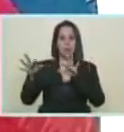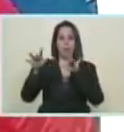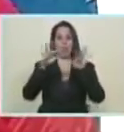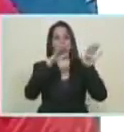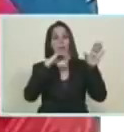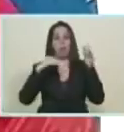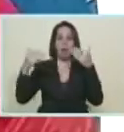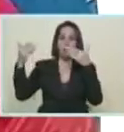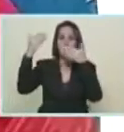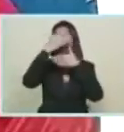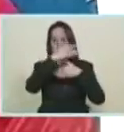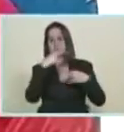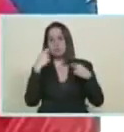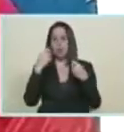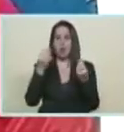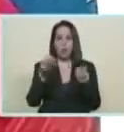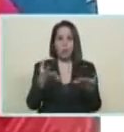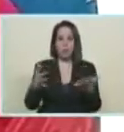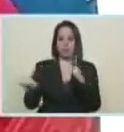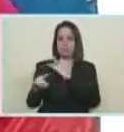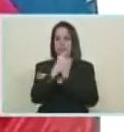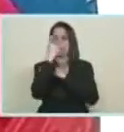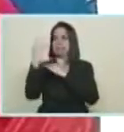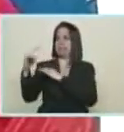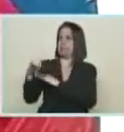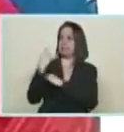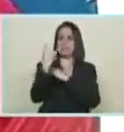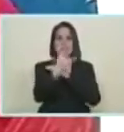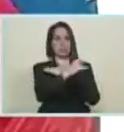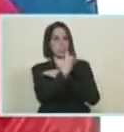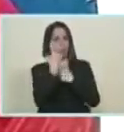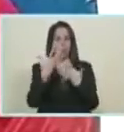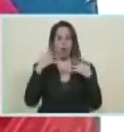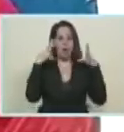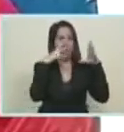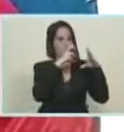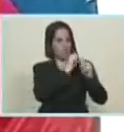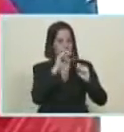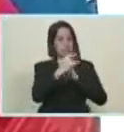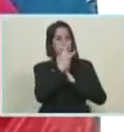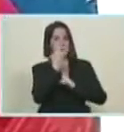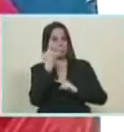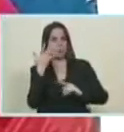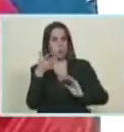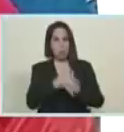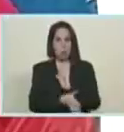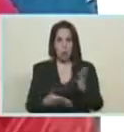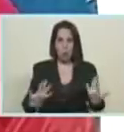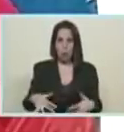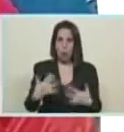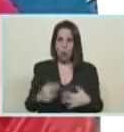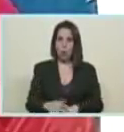reflotaron en traidores que se les dio toda la confianza y la fe pública.